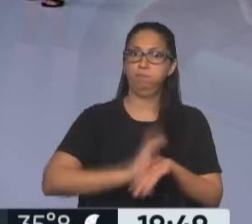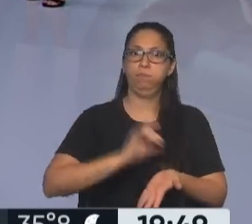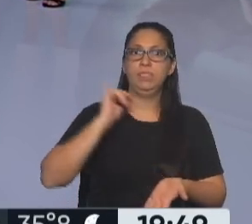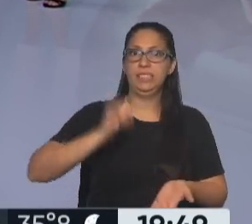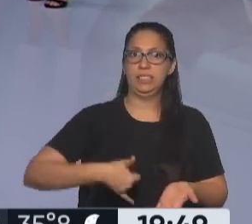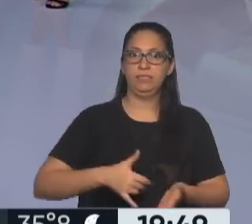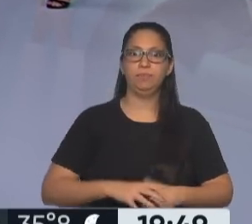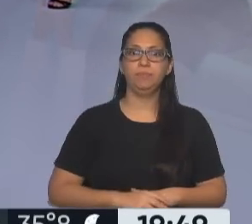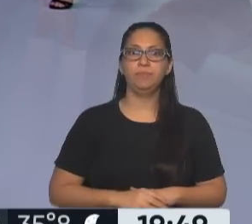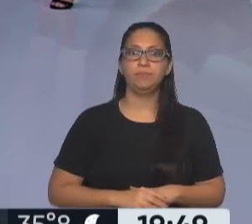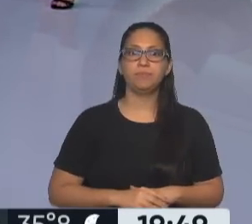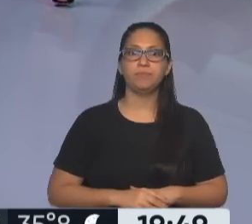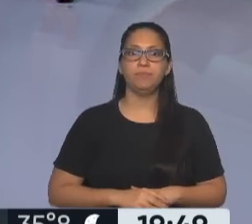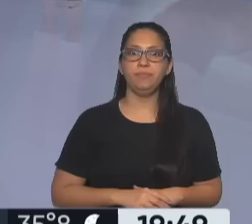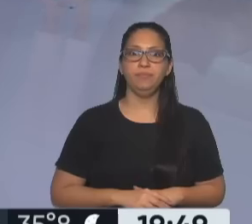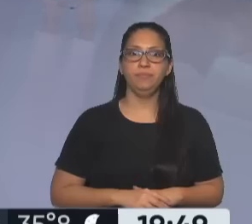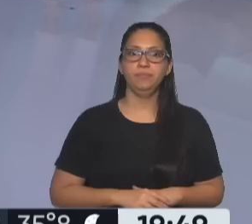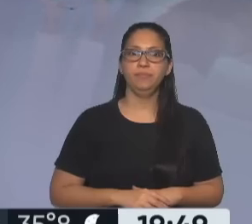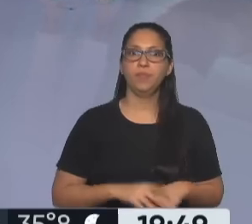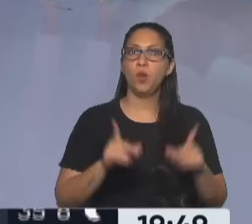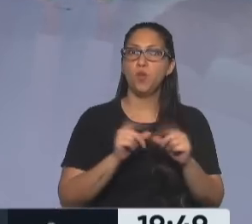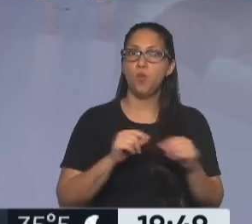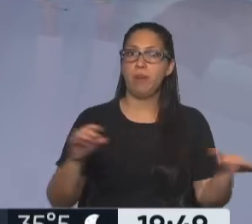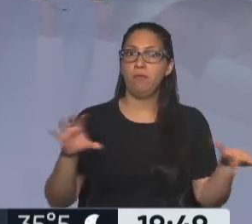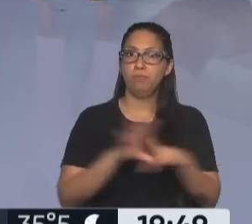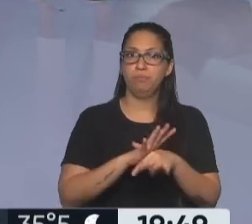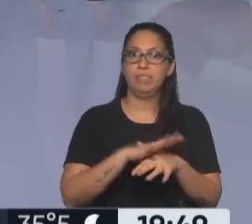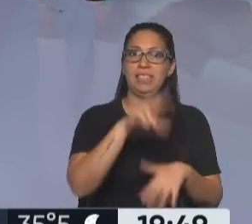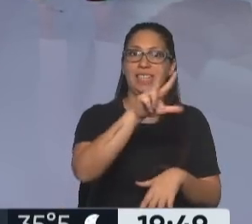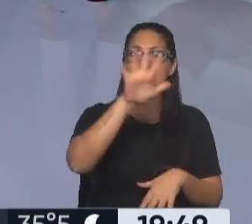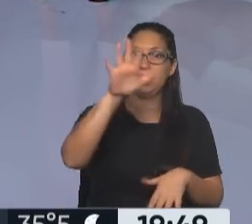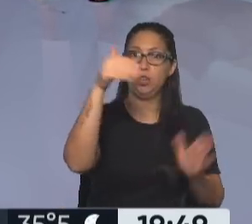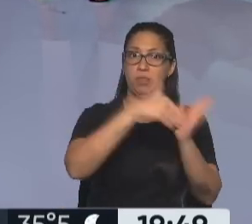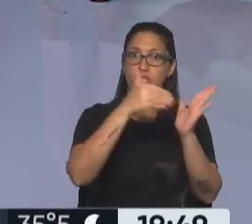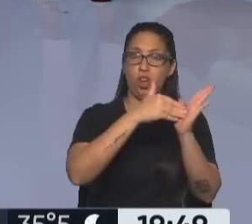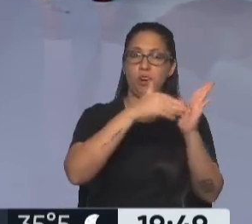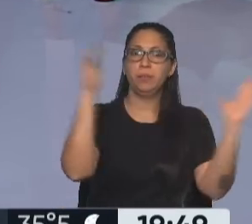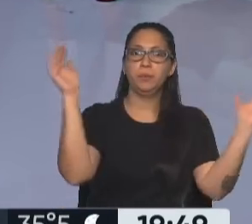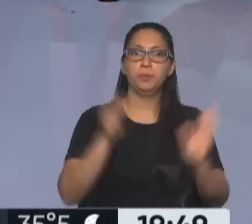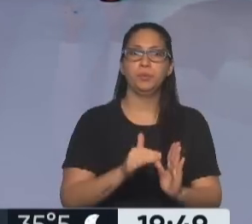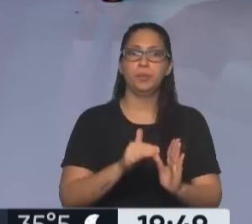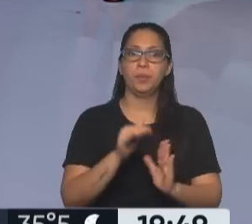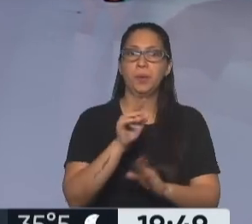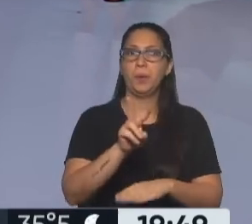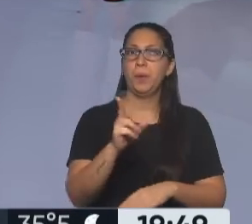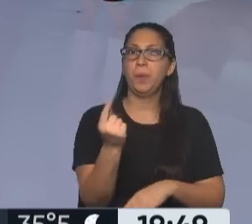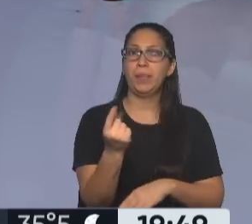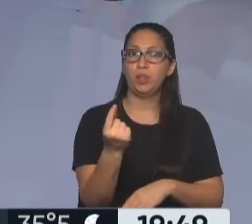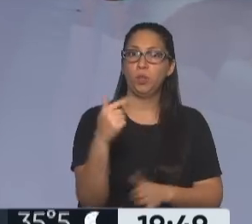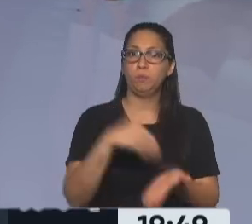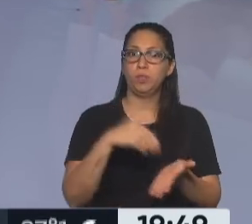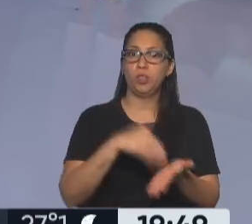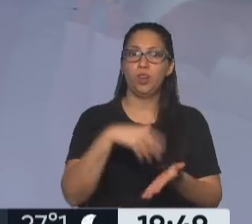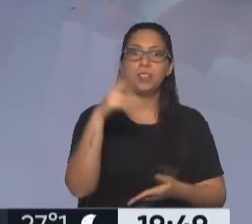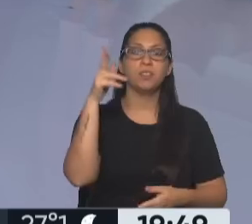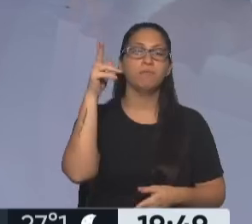Fernández de Kirchner en neto. La cifra desciende de 35 millones aproximadamente a 21 millones